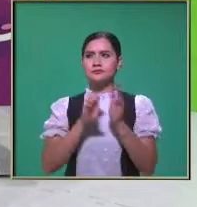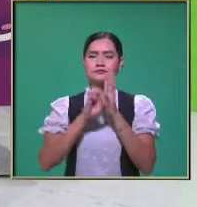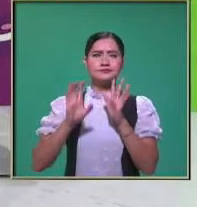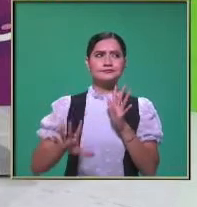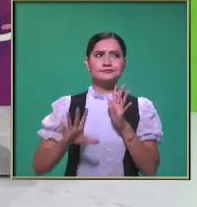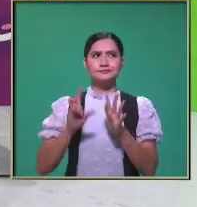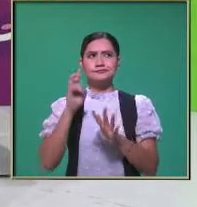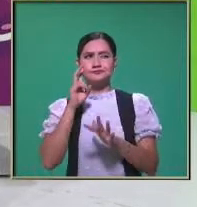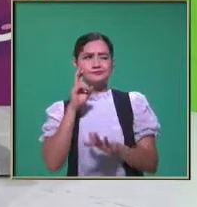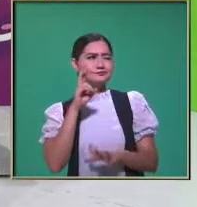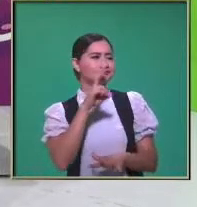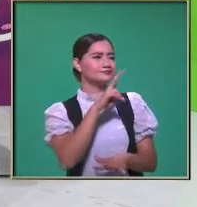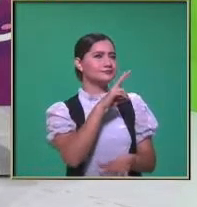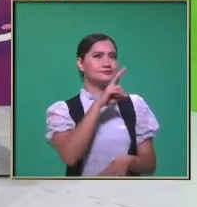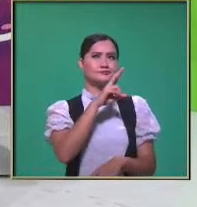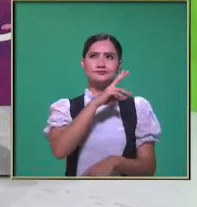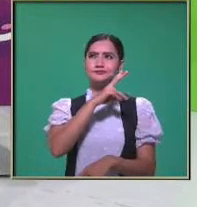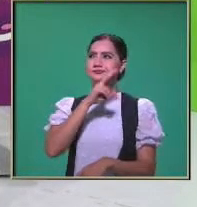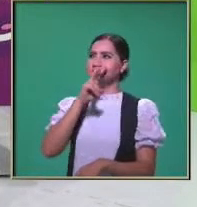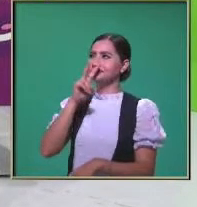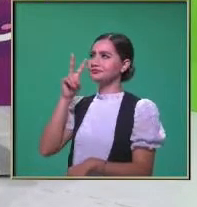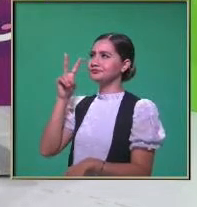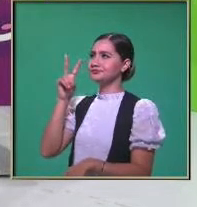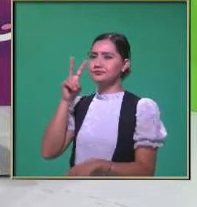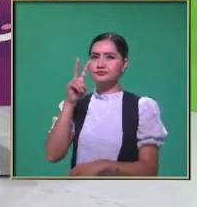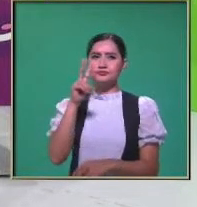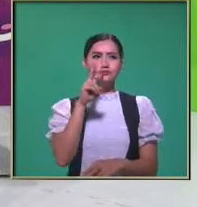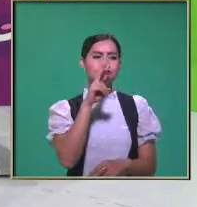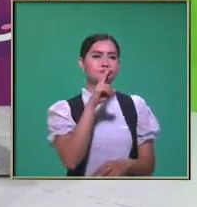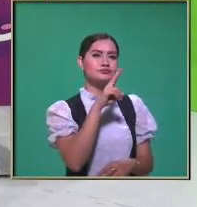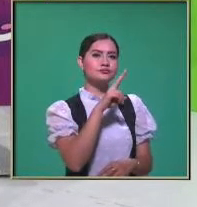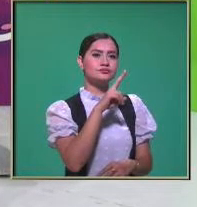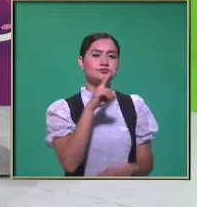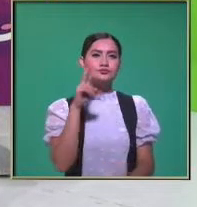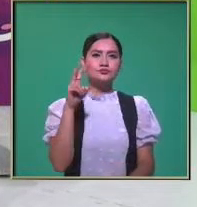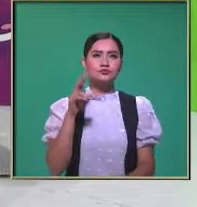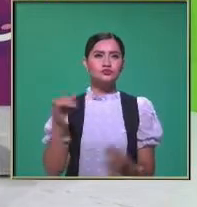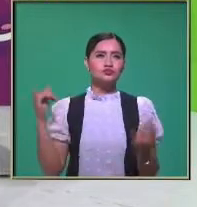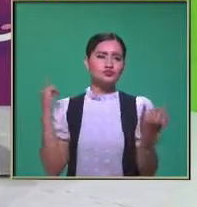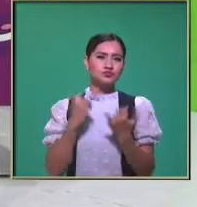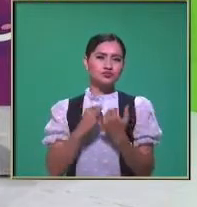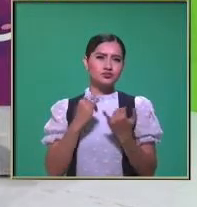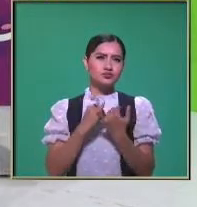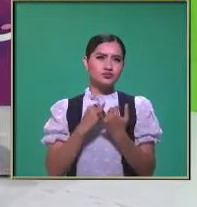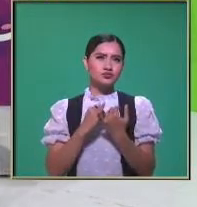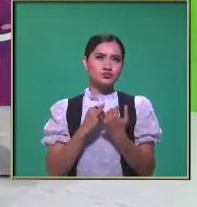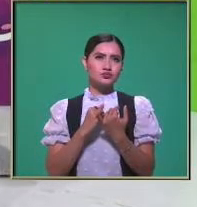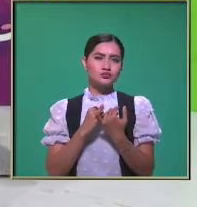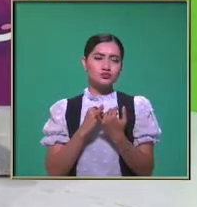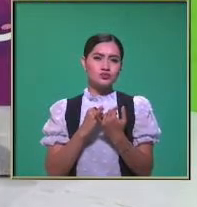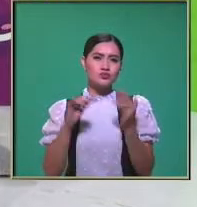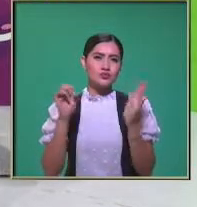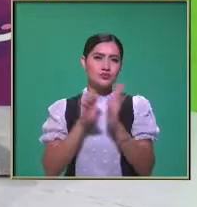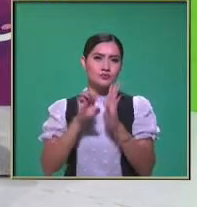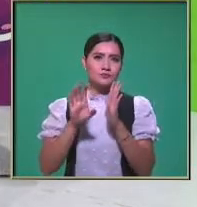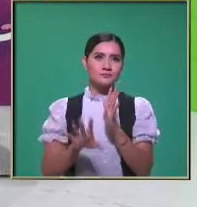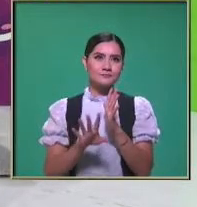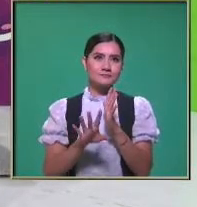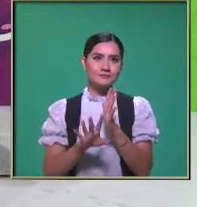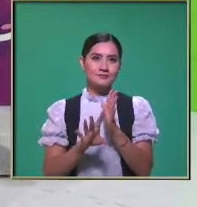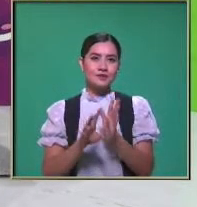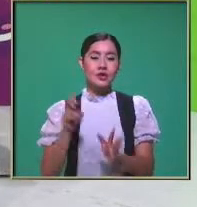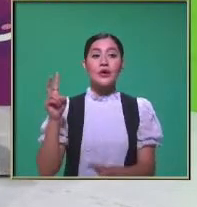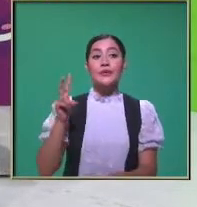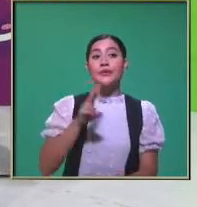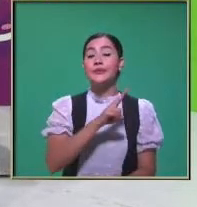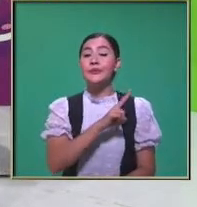mueve o a lo mejor también, pues, cuando, ¿qué? Cuando lo soplamos. Exactamente, cuando soplamos